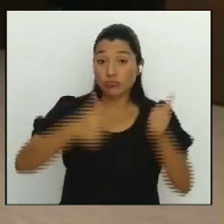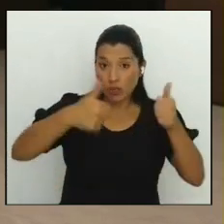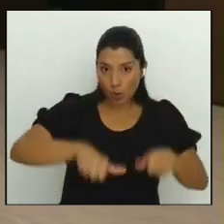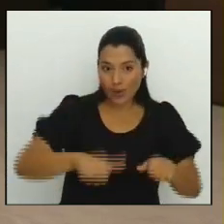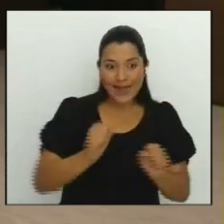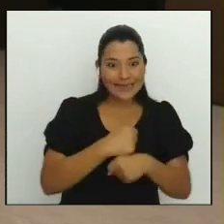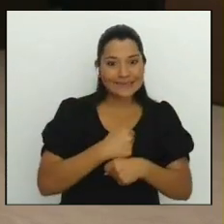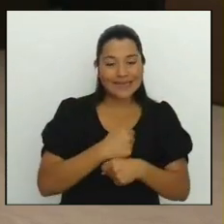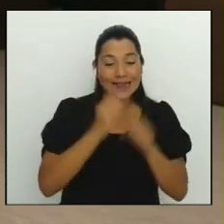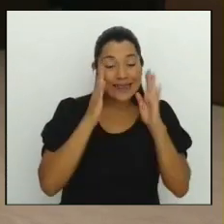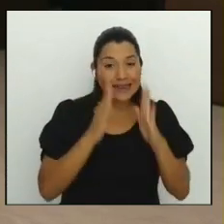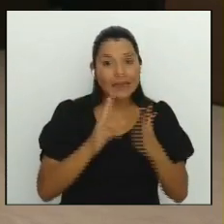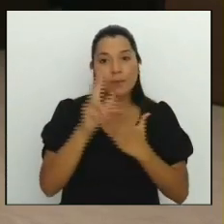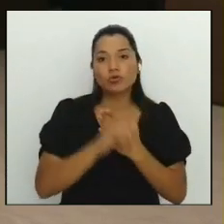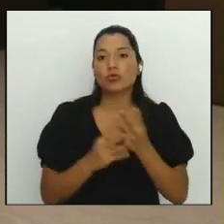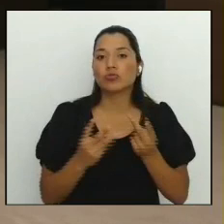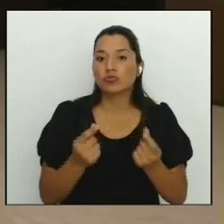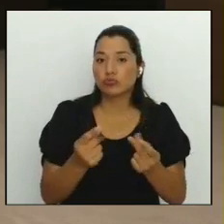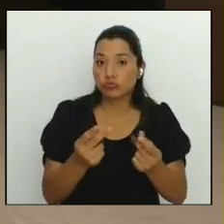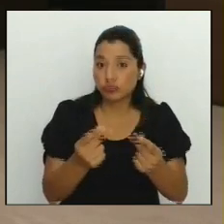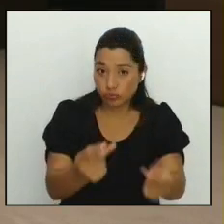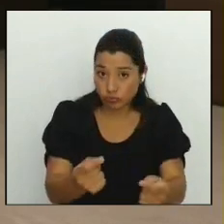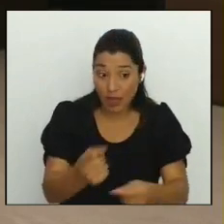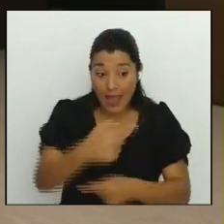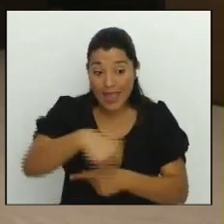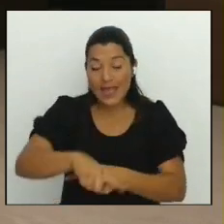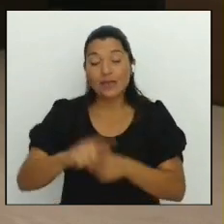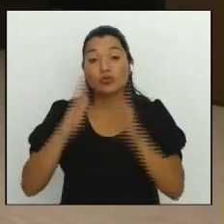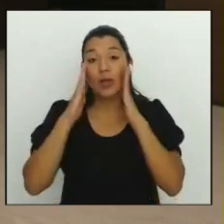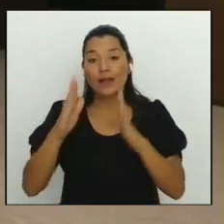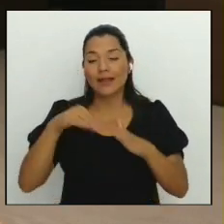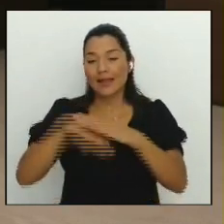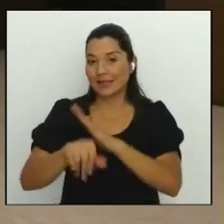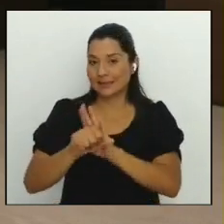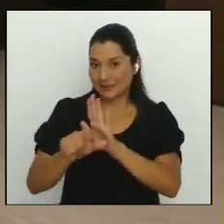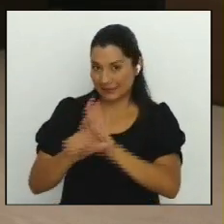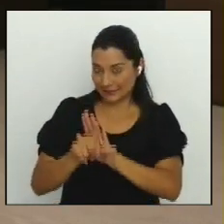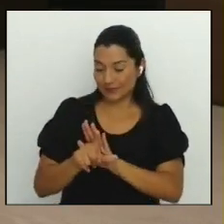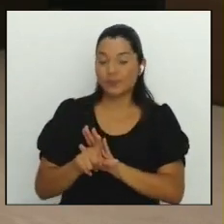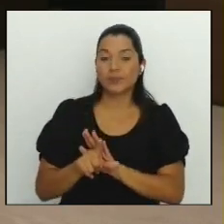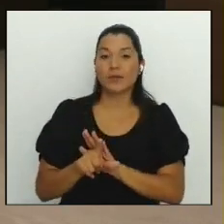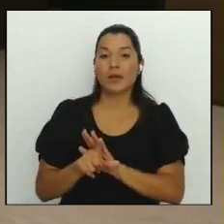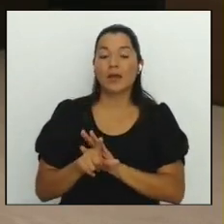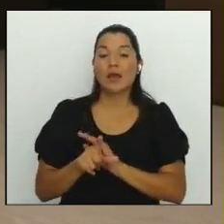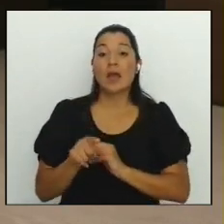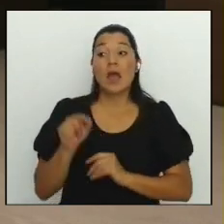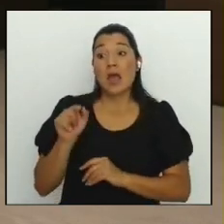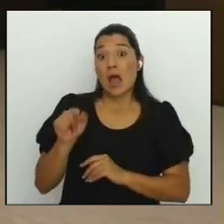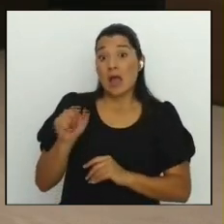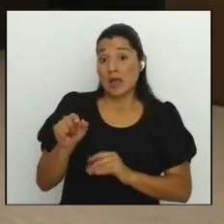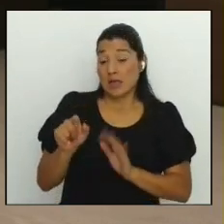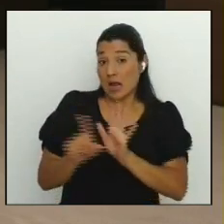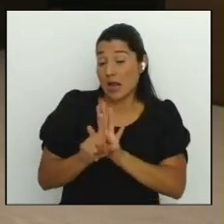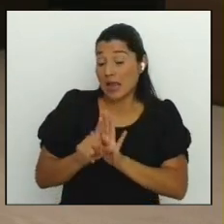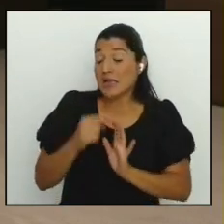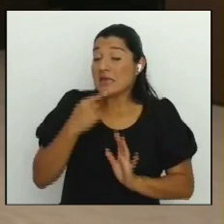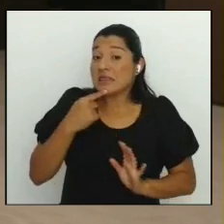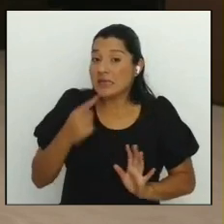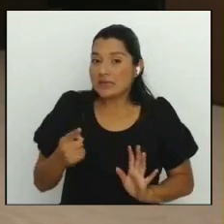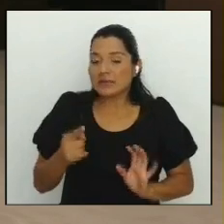estarían viendo en los próximos días en el plenario legislativo esta iniciativa de ley con la que, según ellos, se podría permitir al